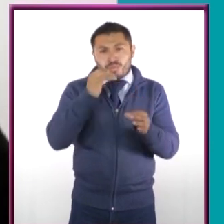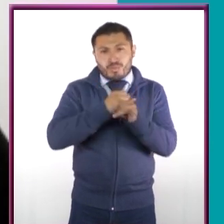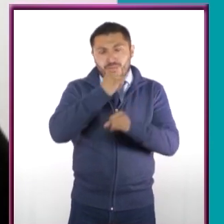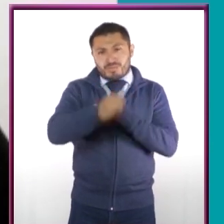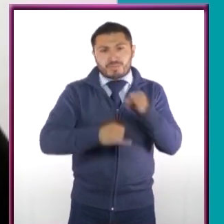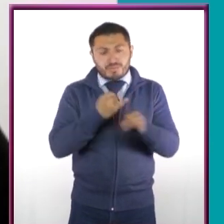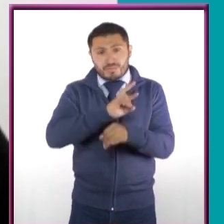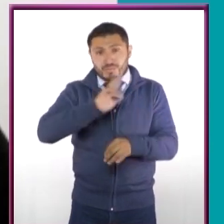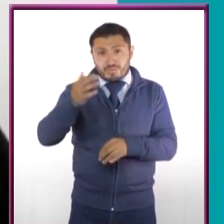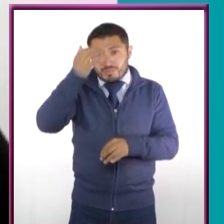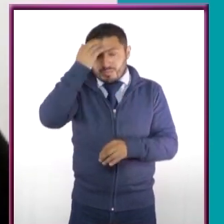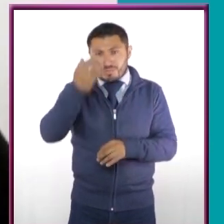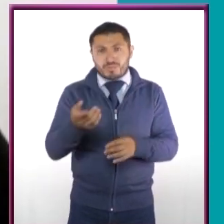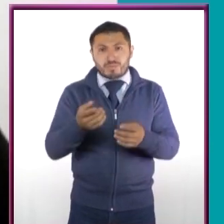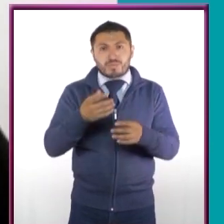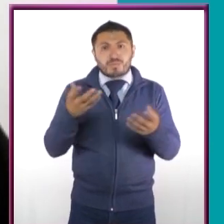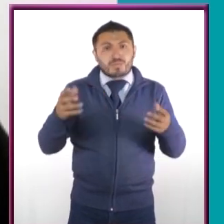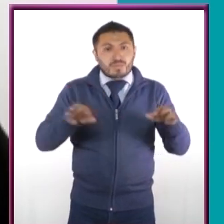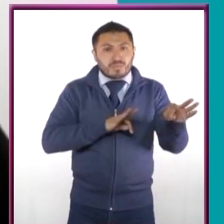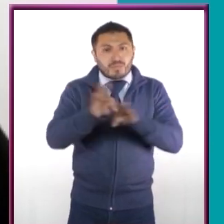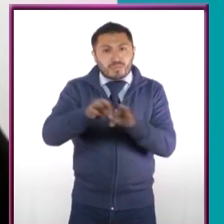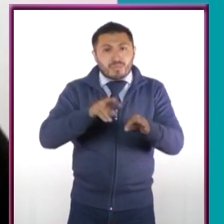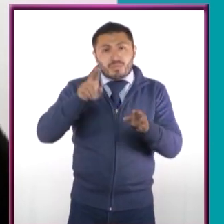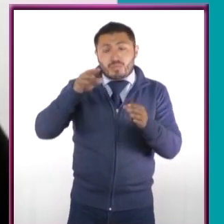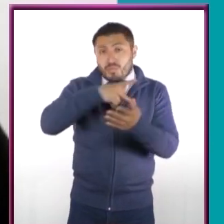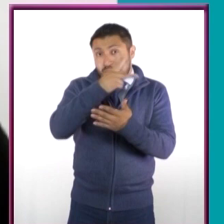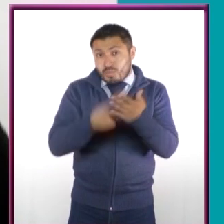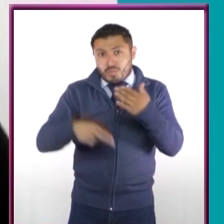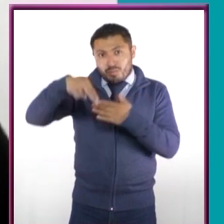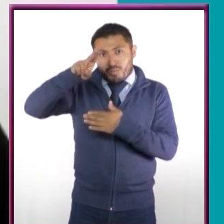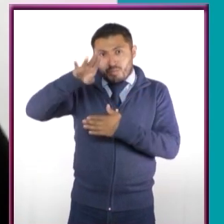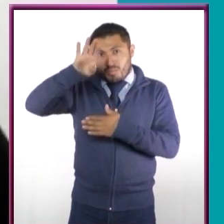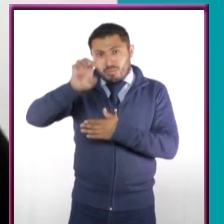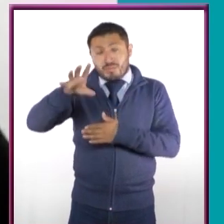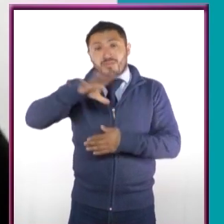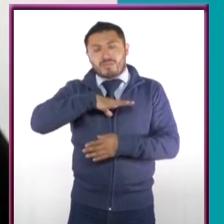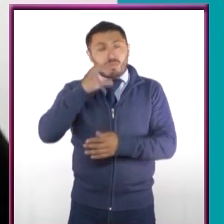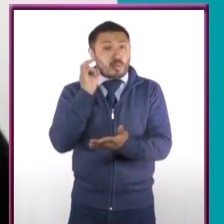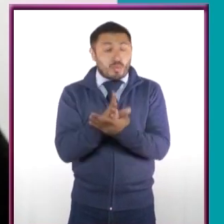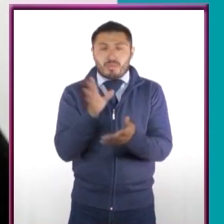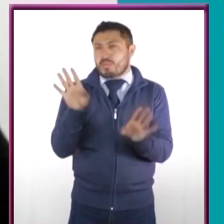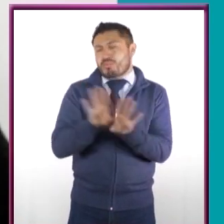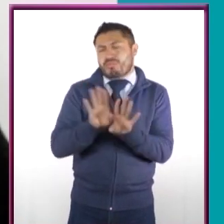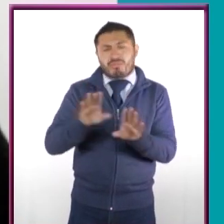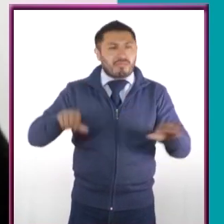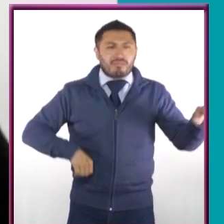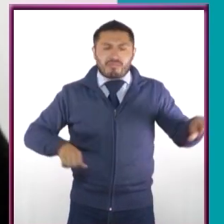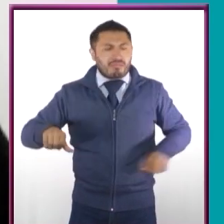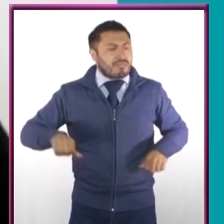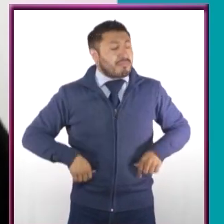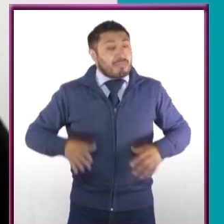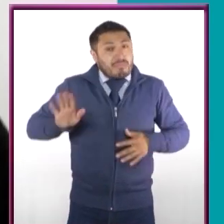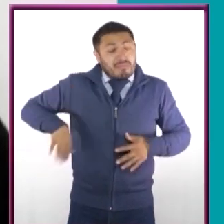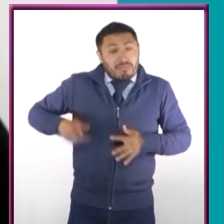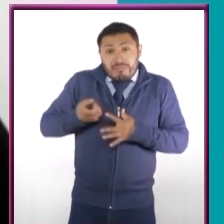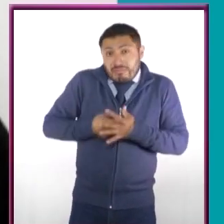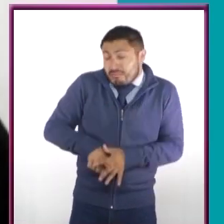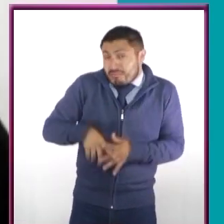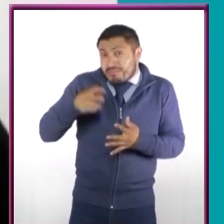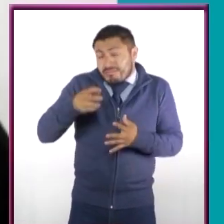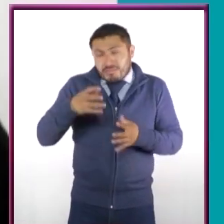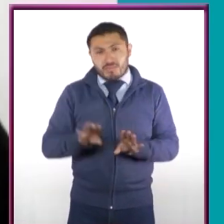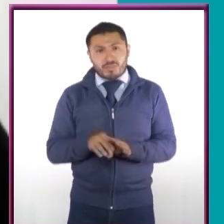que estaba desarrollando el programa Nube en ese entonces, cuando era solamente una actividad en crecimiento,